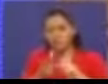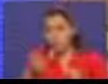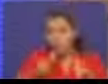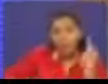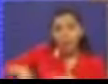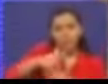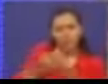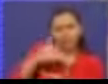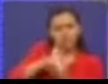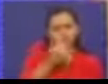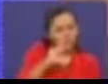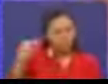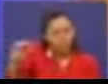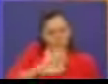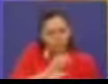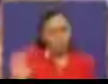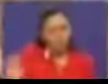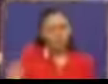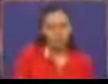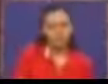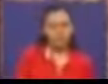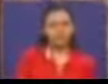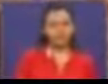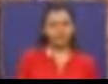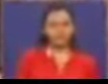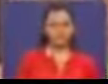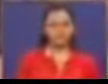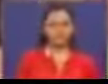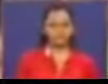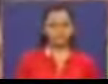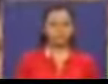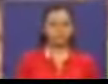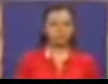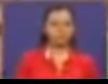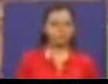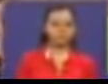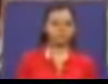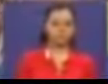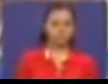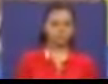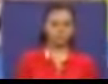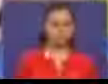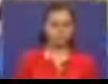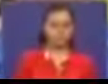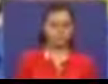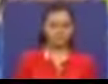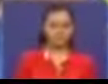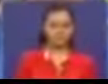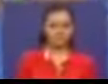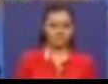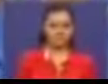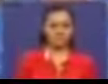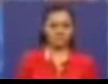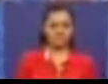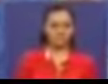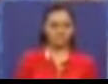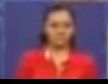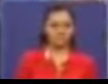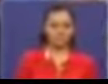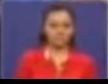pasado no volverá, compañero. Somos millones, somos más,